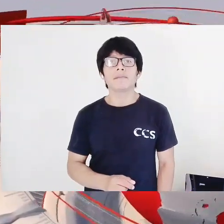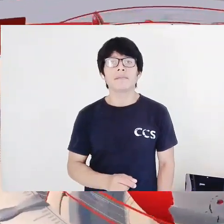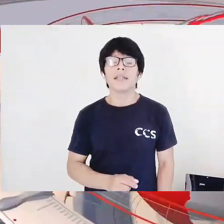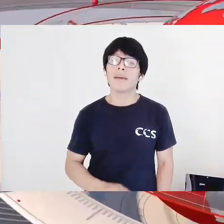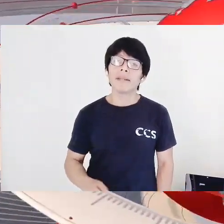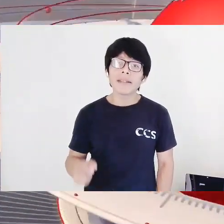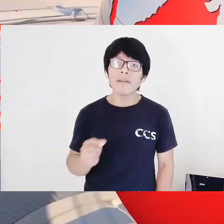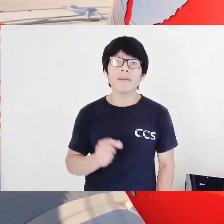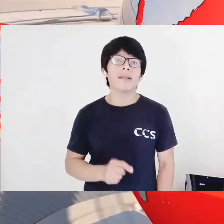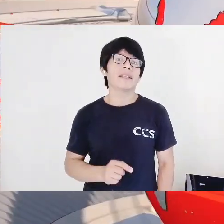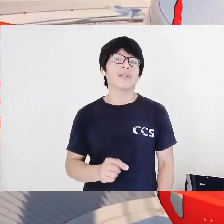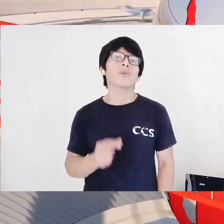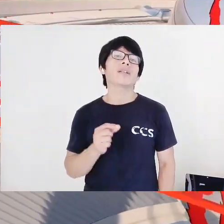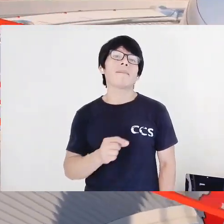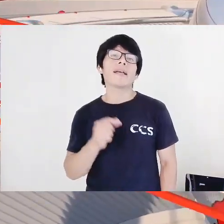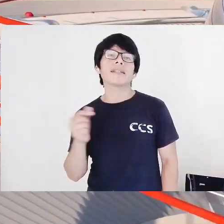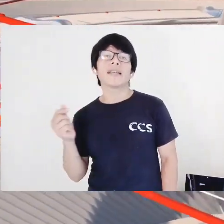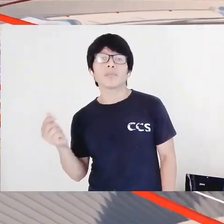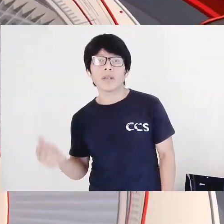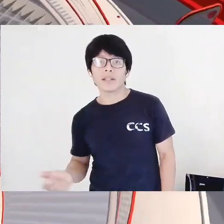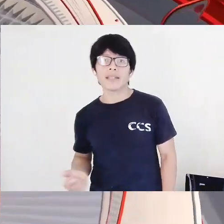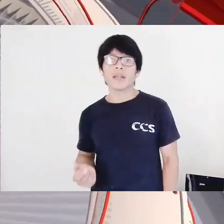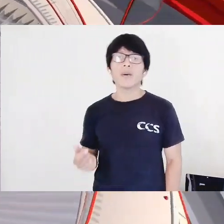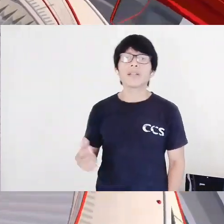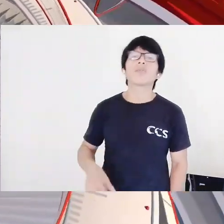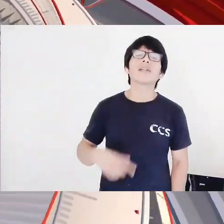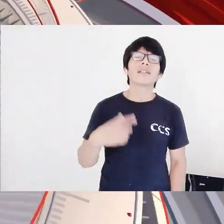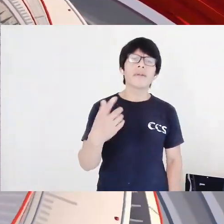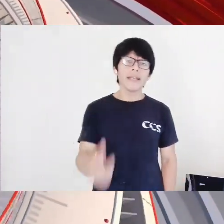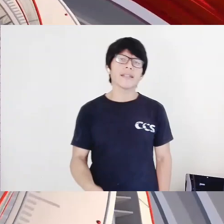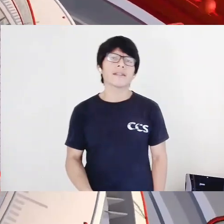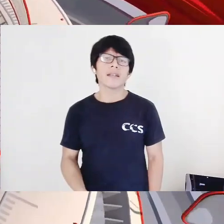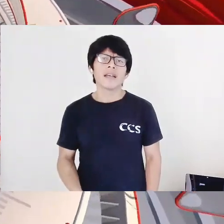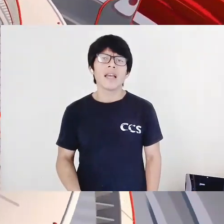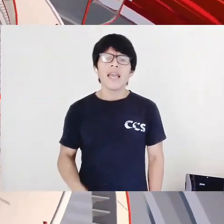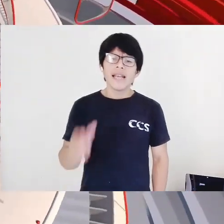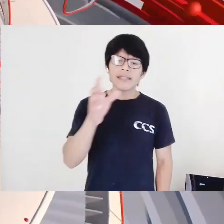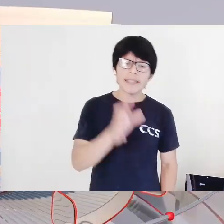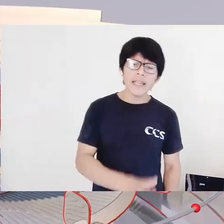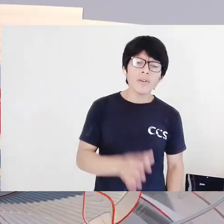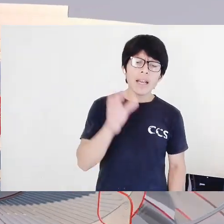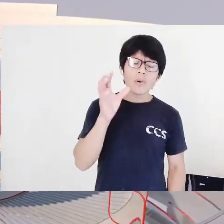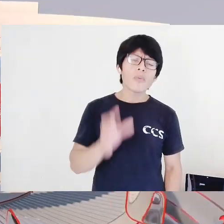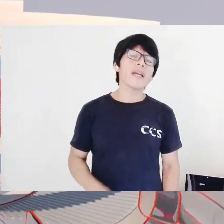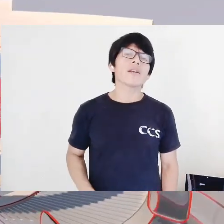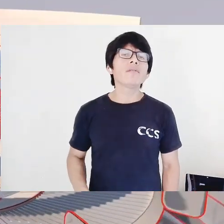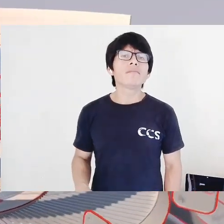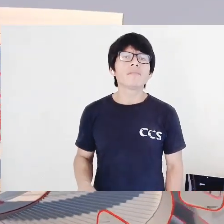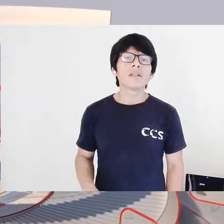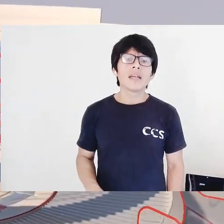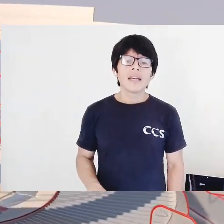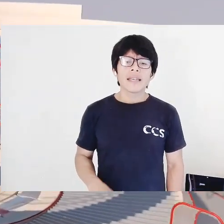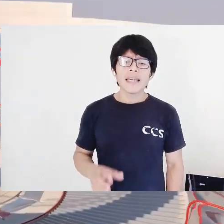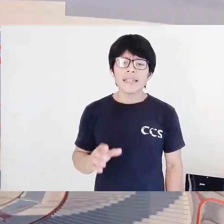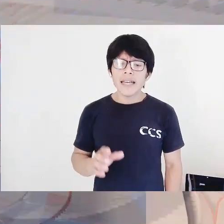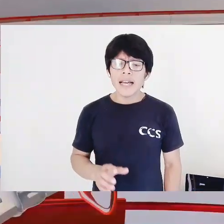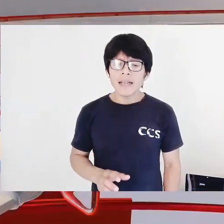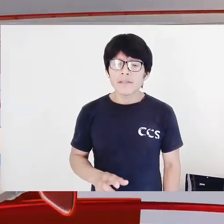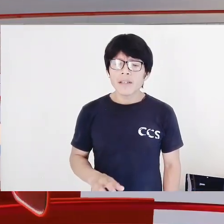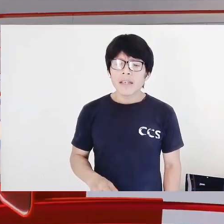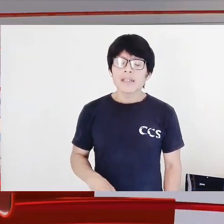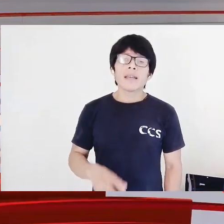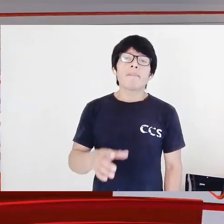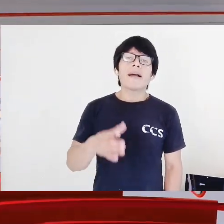tristemente y lamentablemente son llamadas las muertas de Juárez. ¿Dónde estaban ellas? Exigiéndole al gobierno que